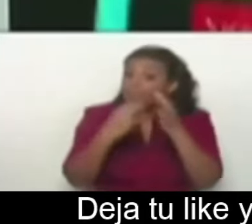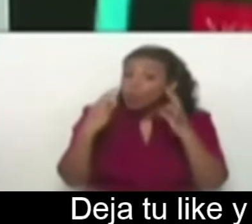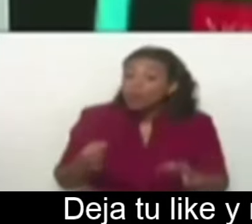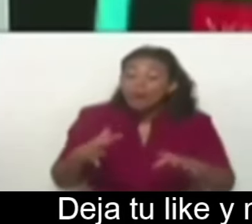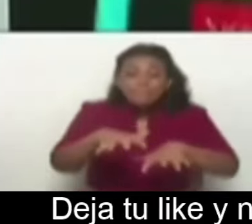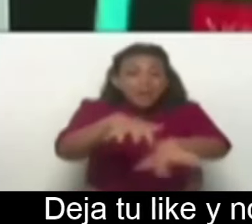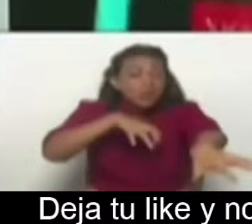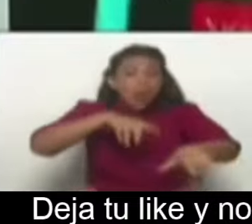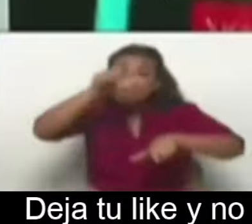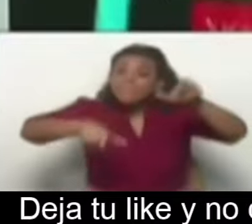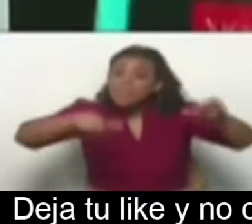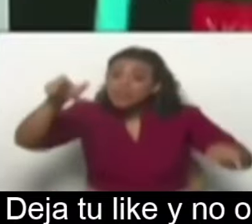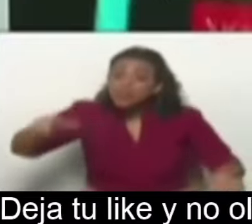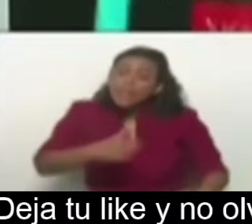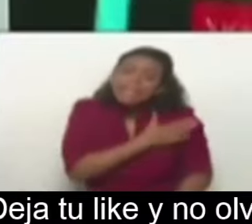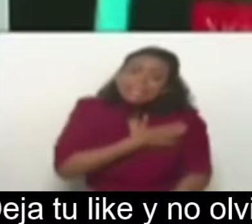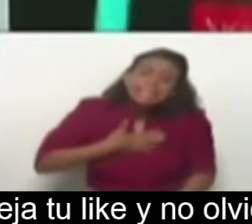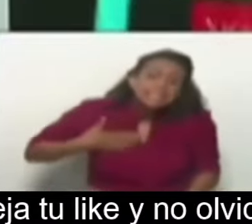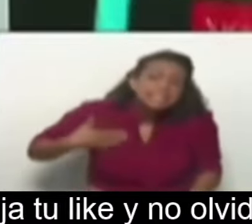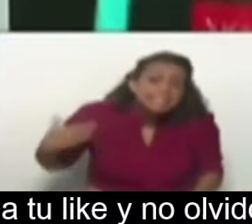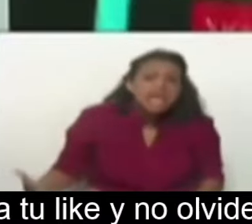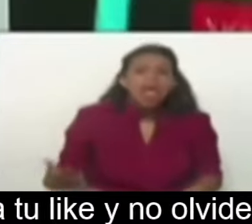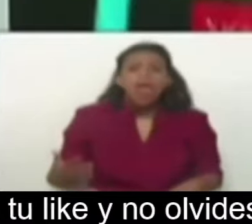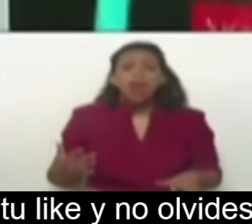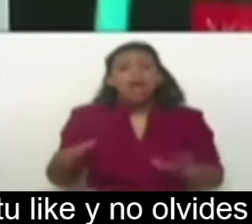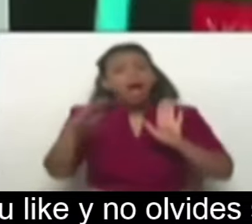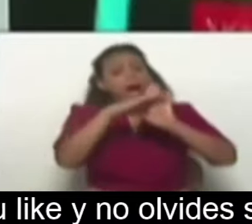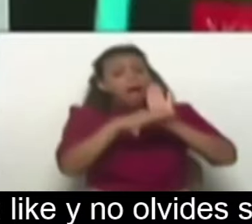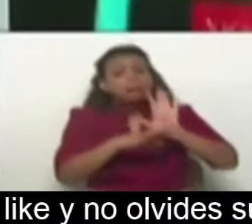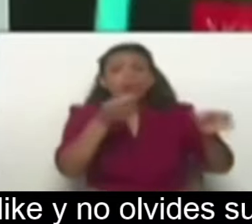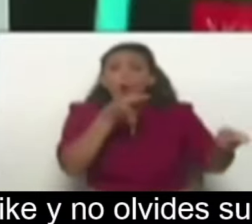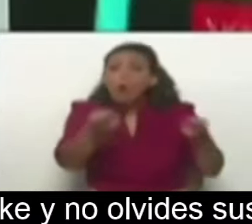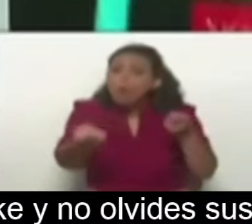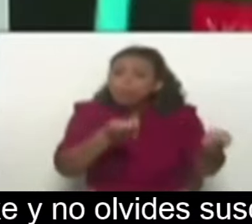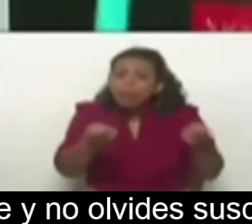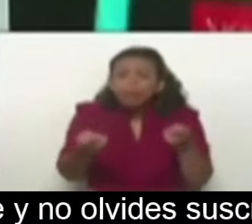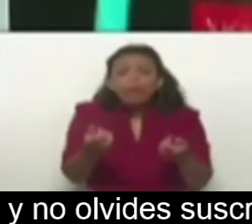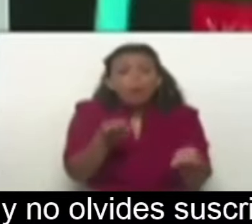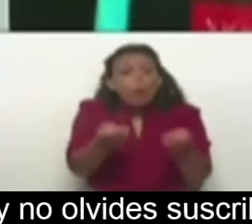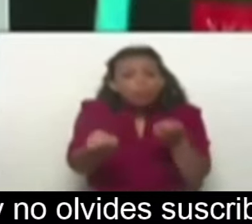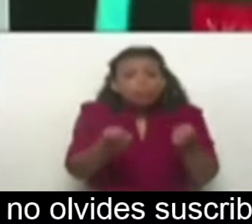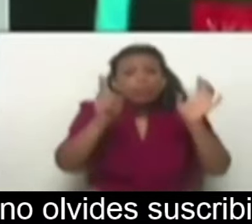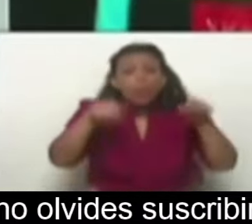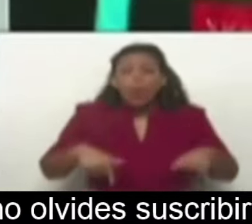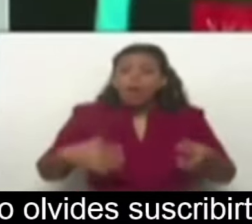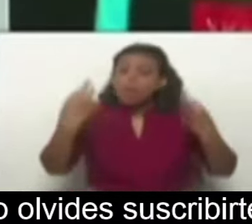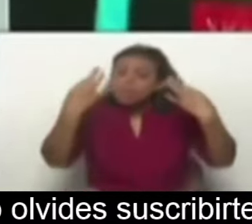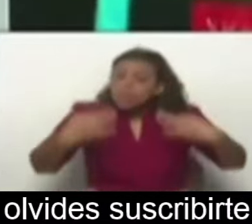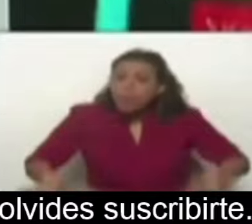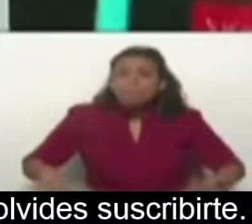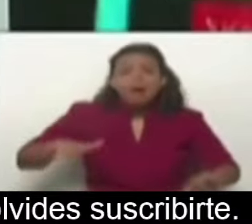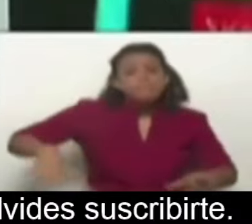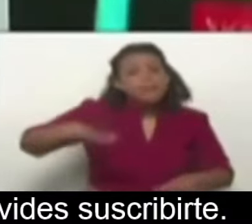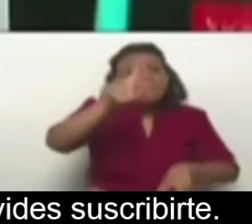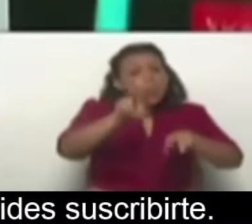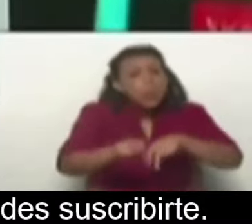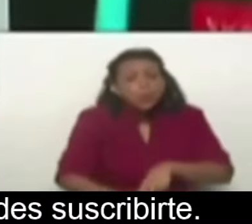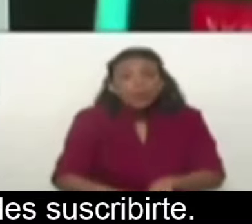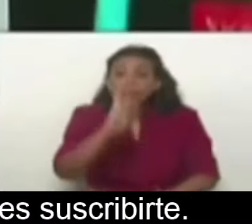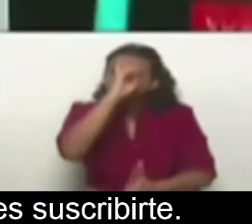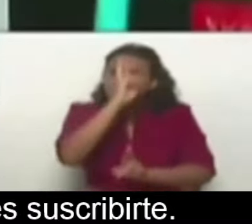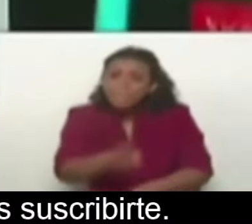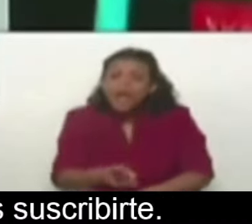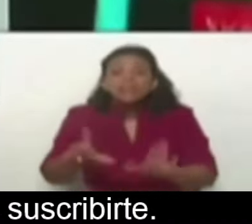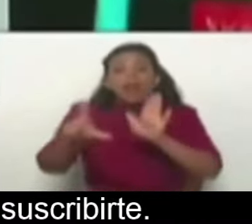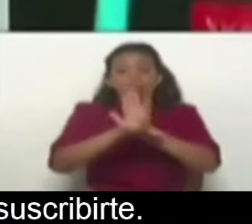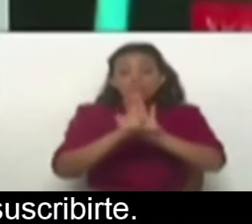inmensa mayoría del país a la normalización, a la regularización de la vida institucional y que se respete la